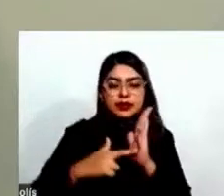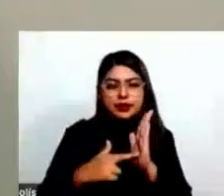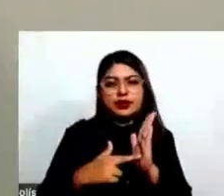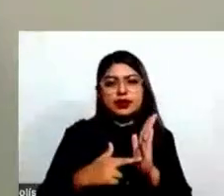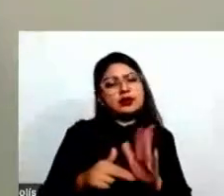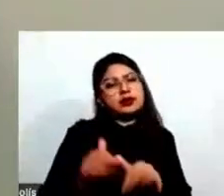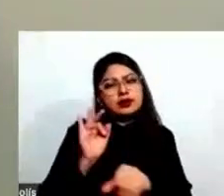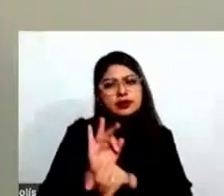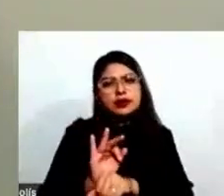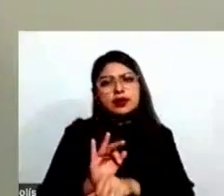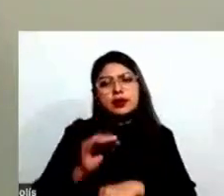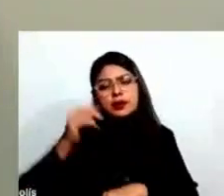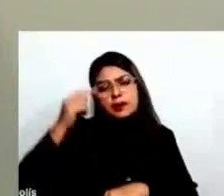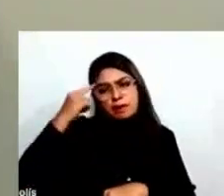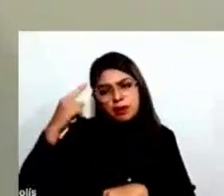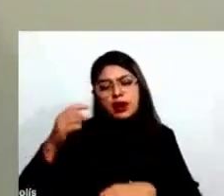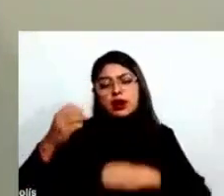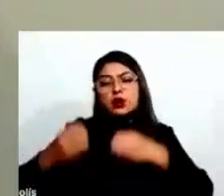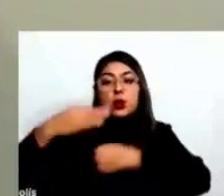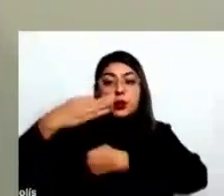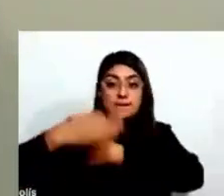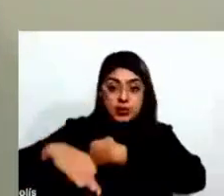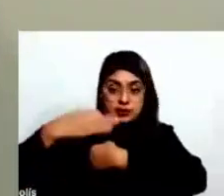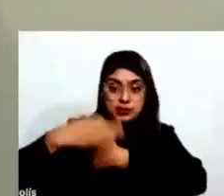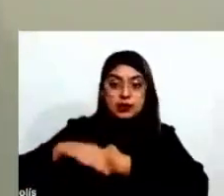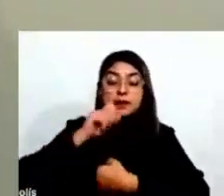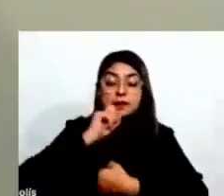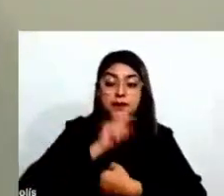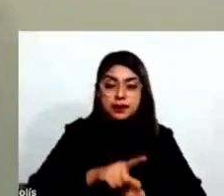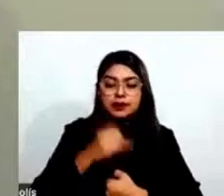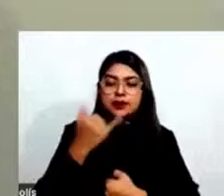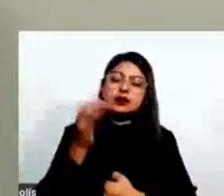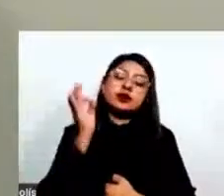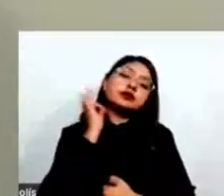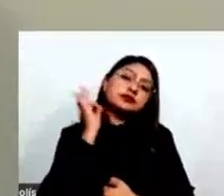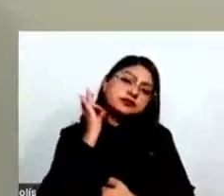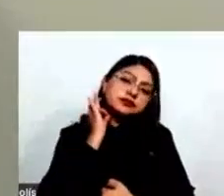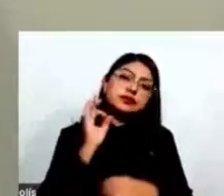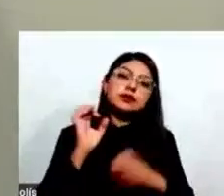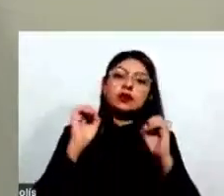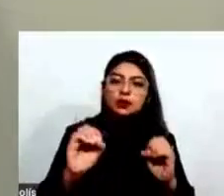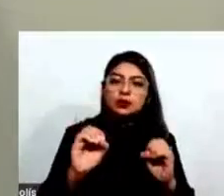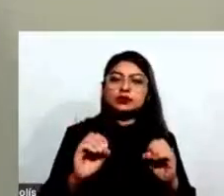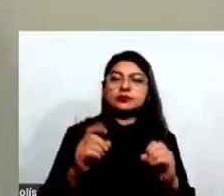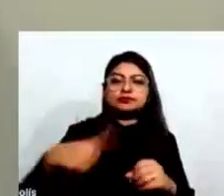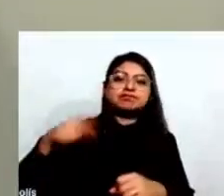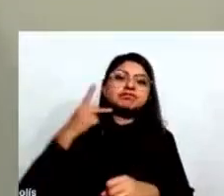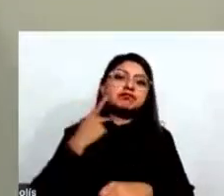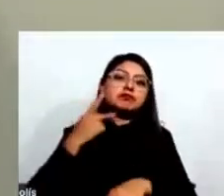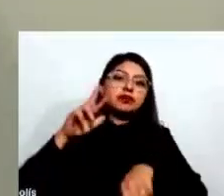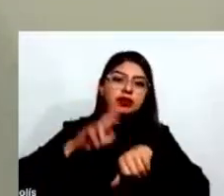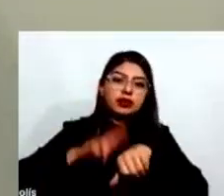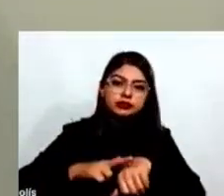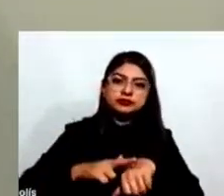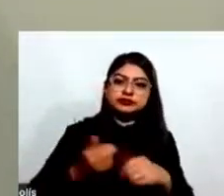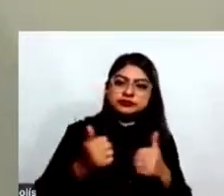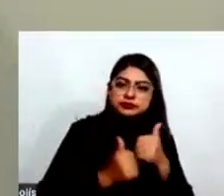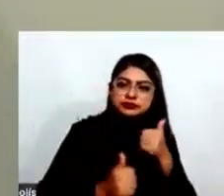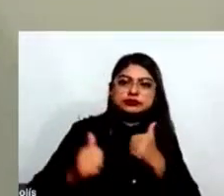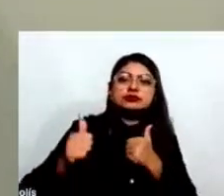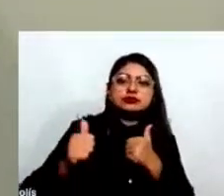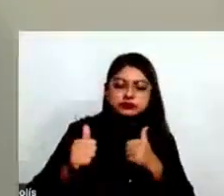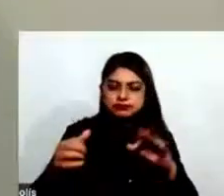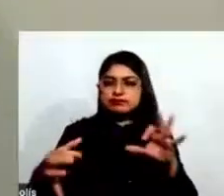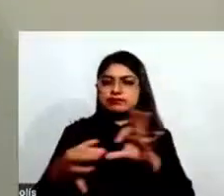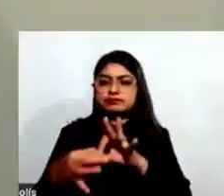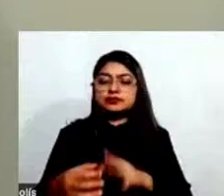jueces provisionales, a los fiscales o a los procuradores autónomos. Ni la provisionalidad del cargo,